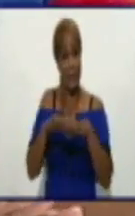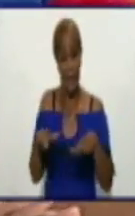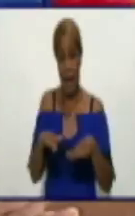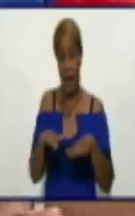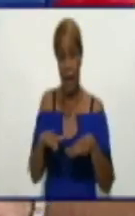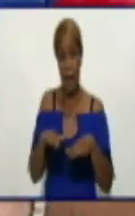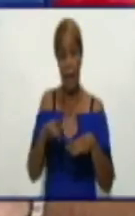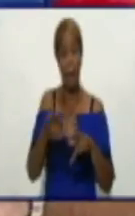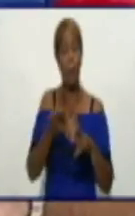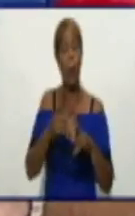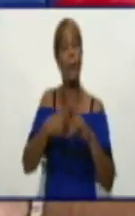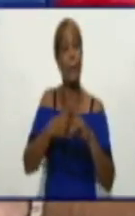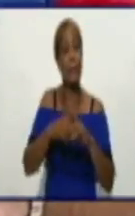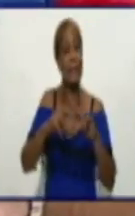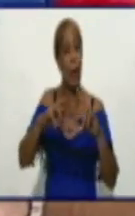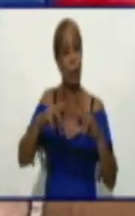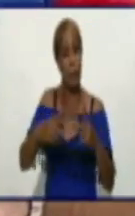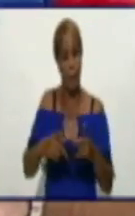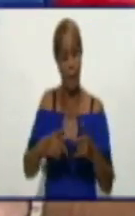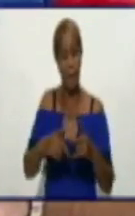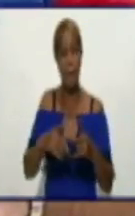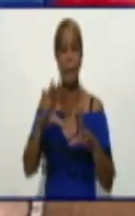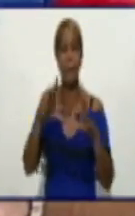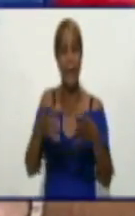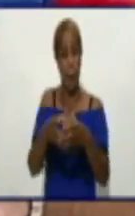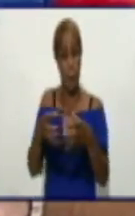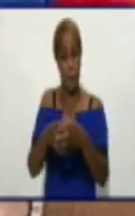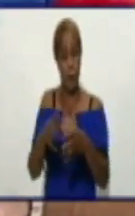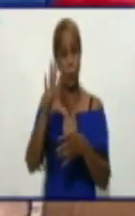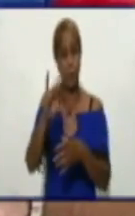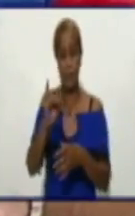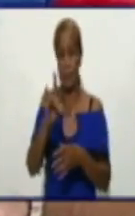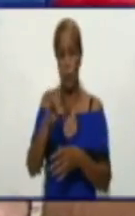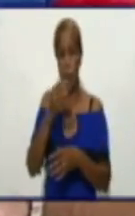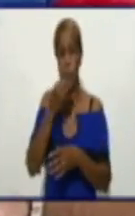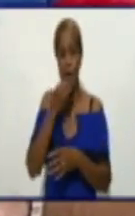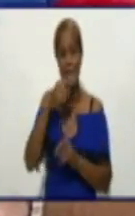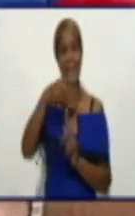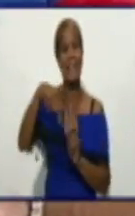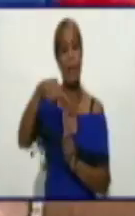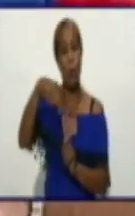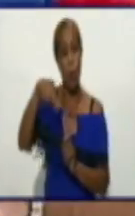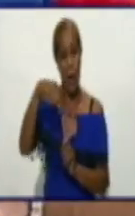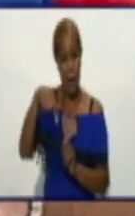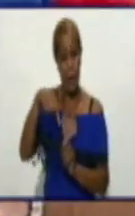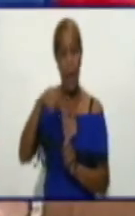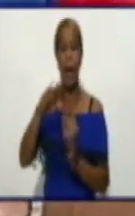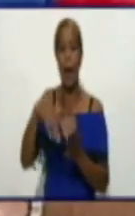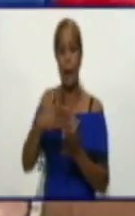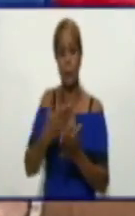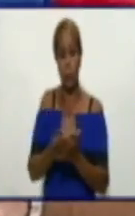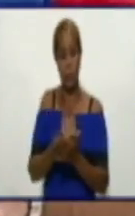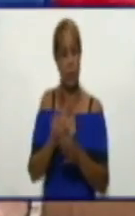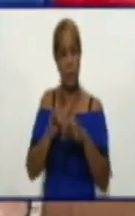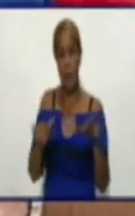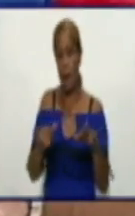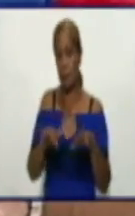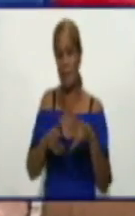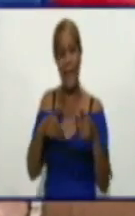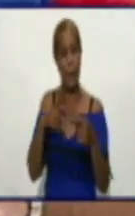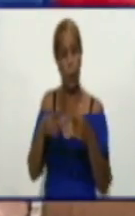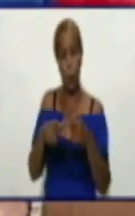esta persona, se le da información, se le notifica a la oficina de registro de vehículos para que el vehículo